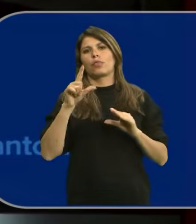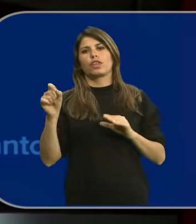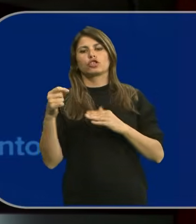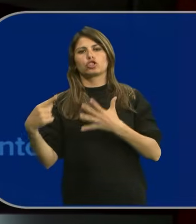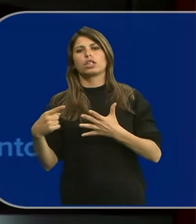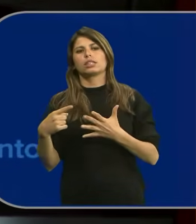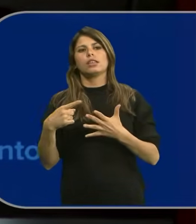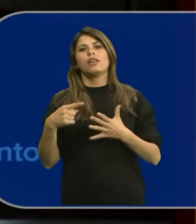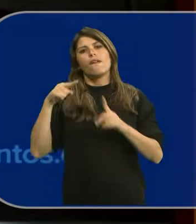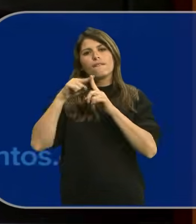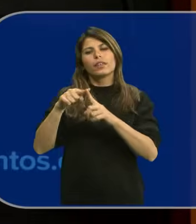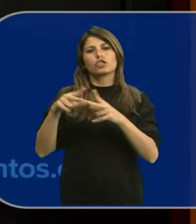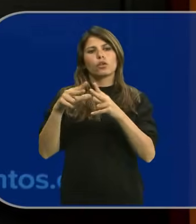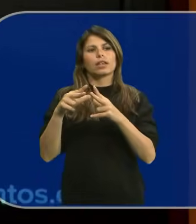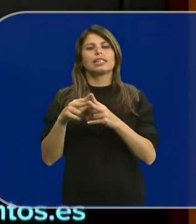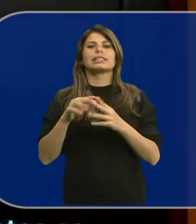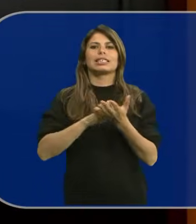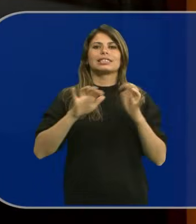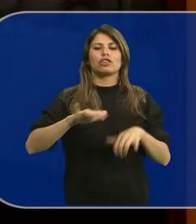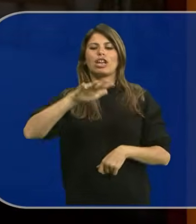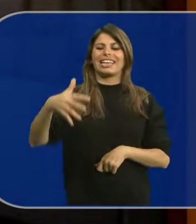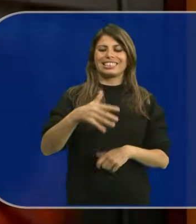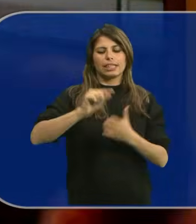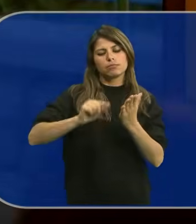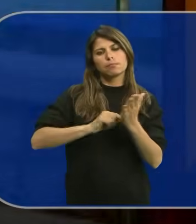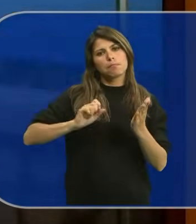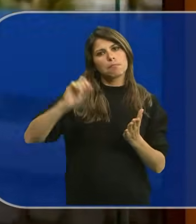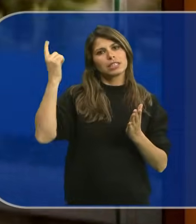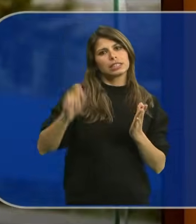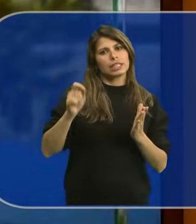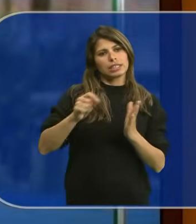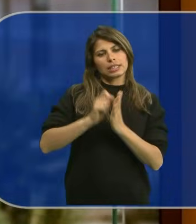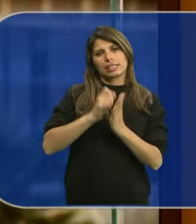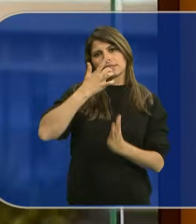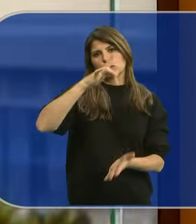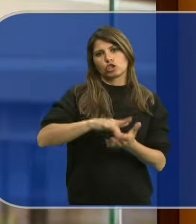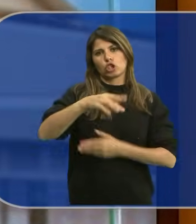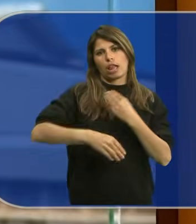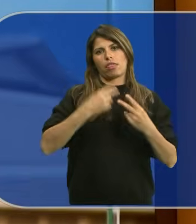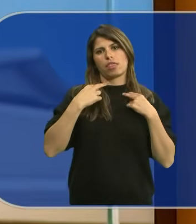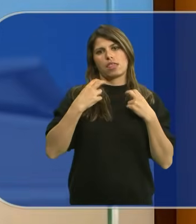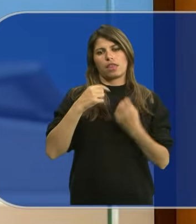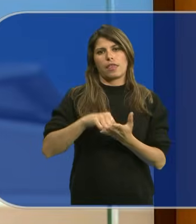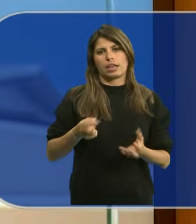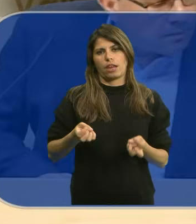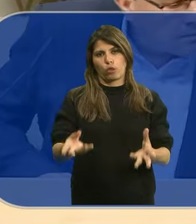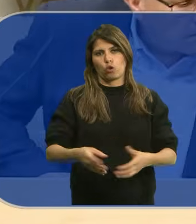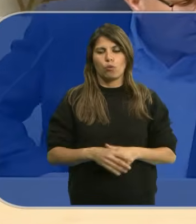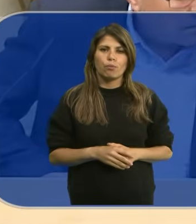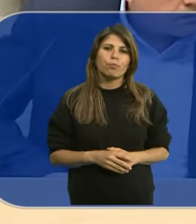sociales. Castilla y León es la quinta comunidad de España que más marca estos conceptos a la hora de realizar la declaración.